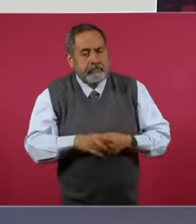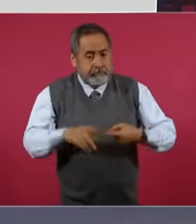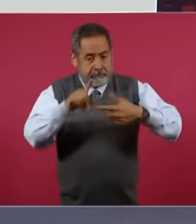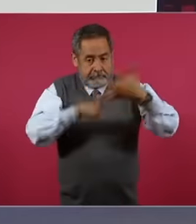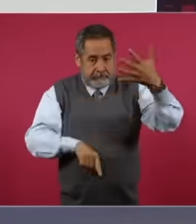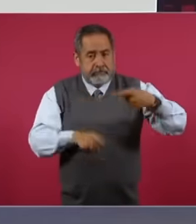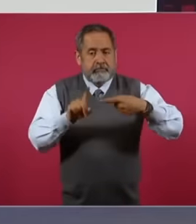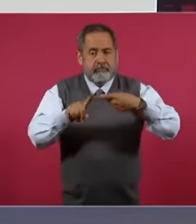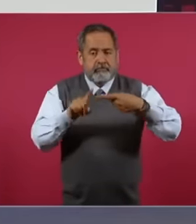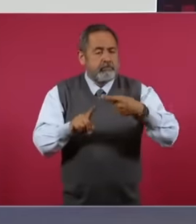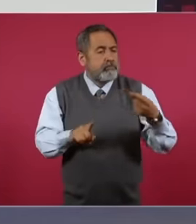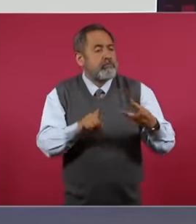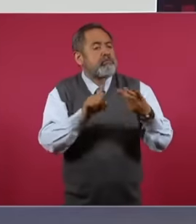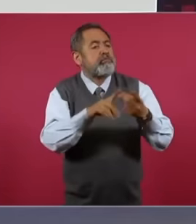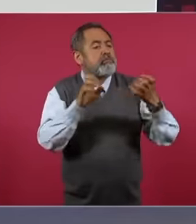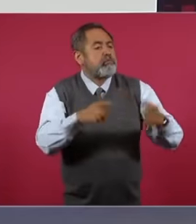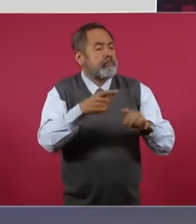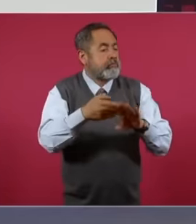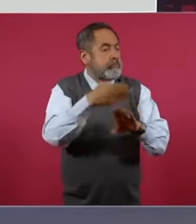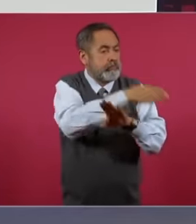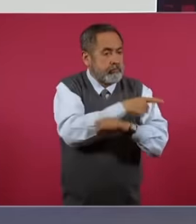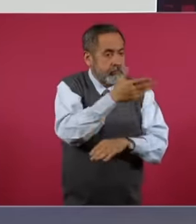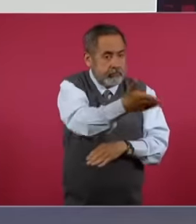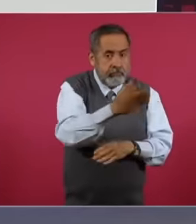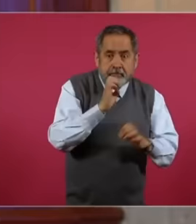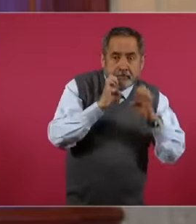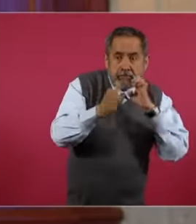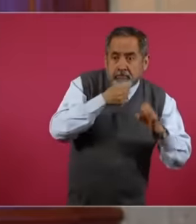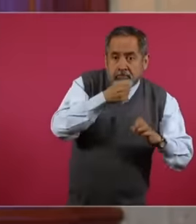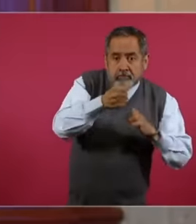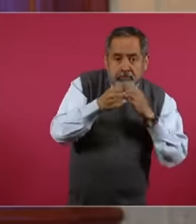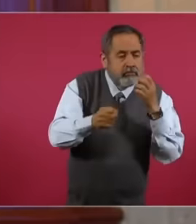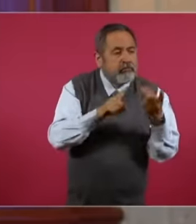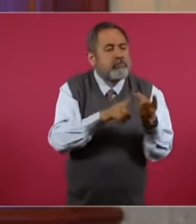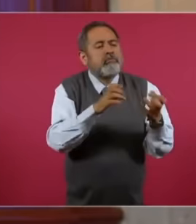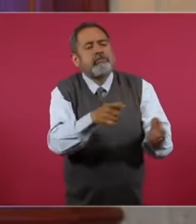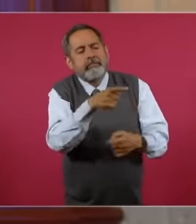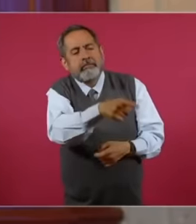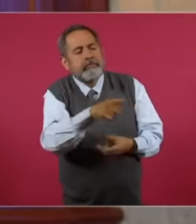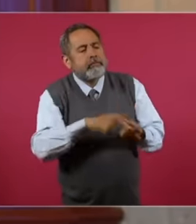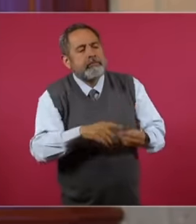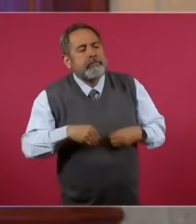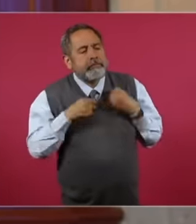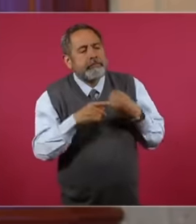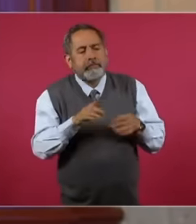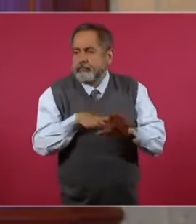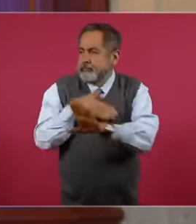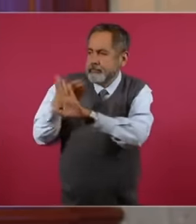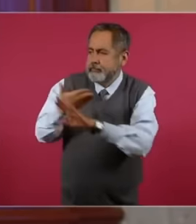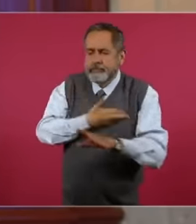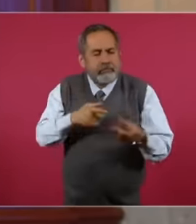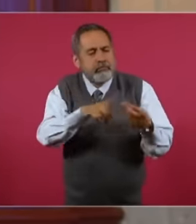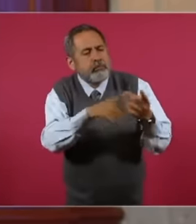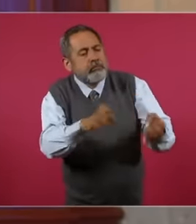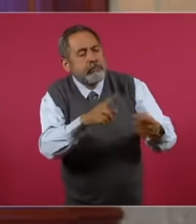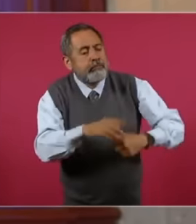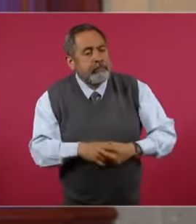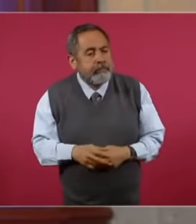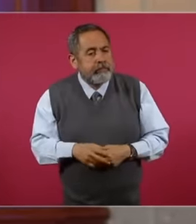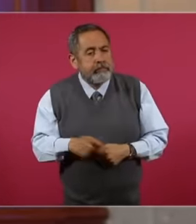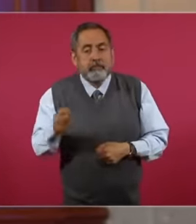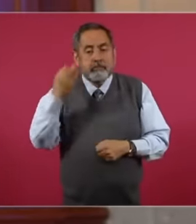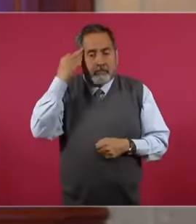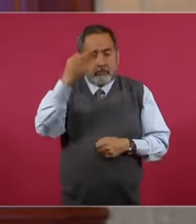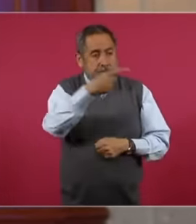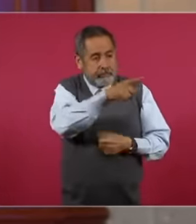Uno, ¿dónde estabas cuando te pidieron que hicieras el reportaje en contra del presidente? ¿Cuánto tiempo